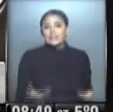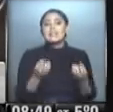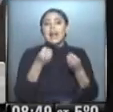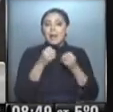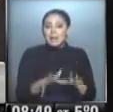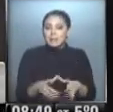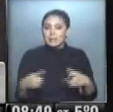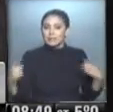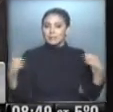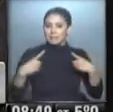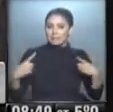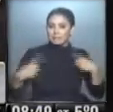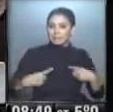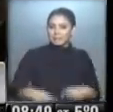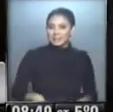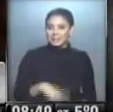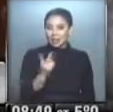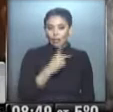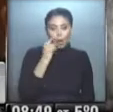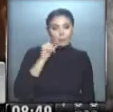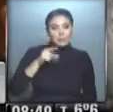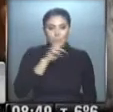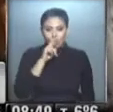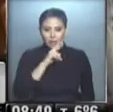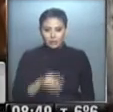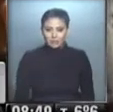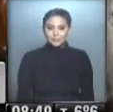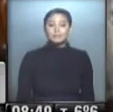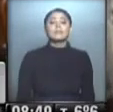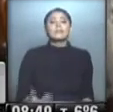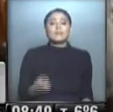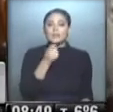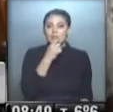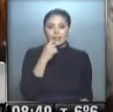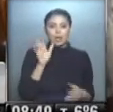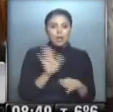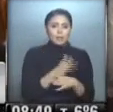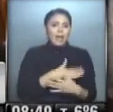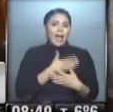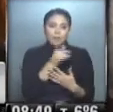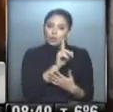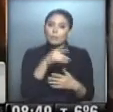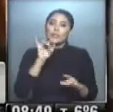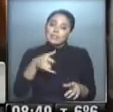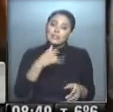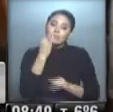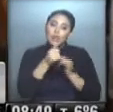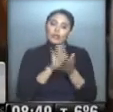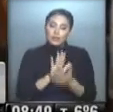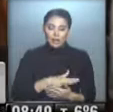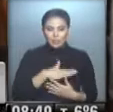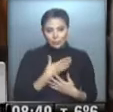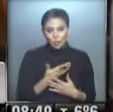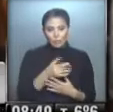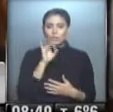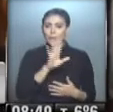rispideces entre los dos y si bien no es una obra de amor si es sobre el amor eso del amor